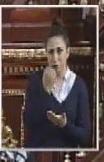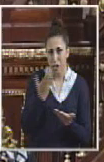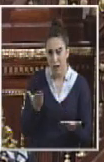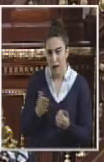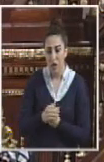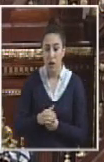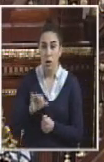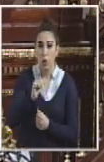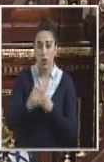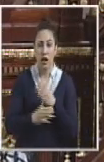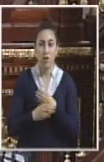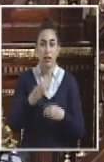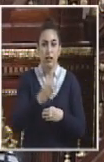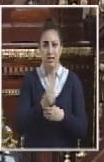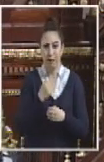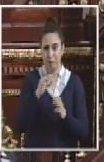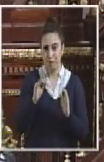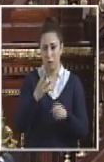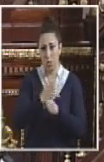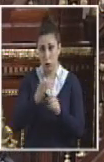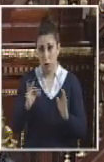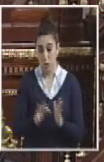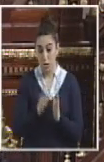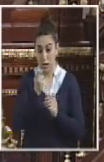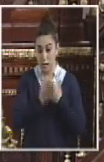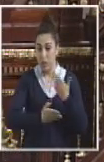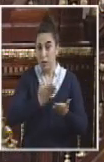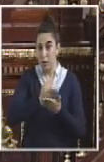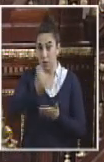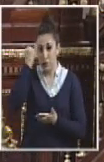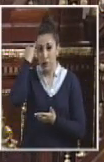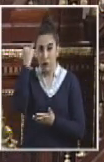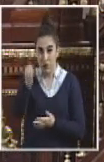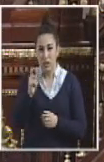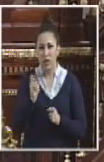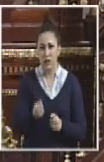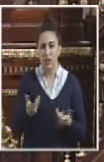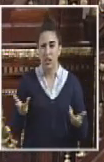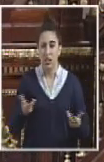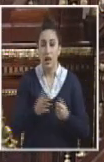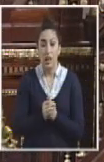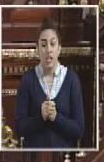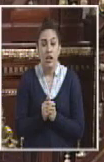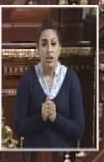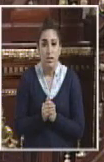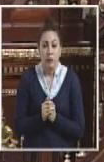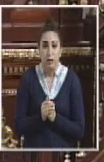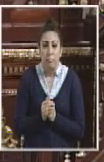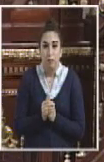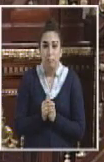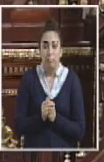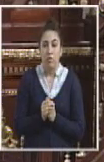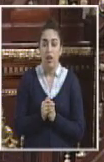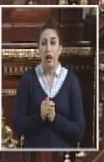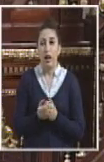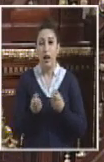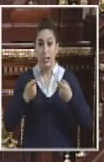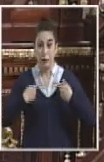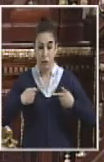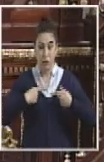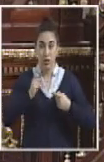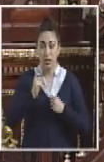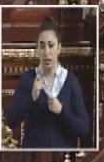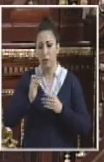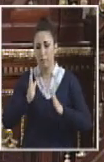beneficio de la iniciativa es que resolveríamos un problema de indefensión en el que hoy se encuentran tanto peatones como